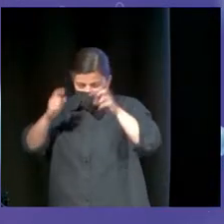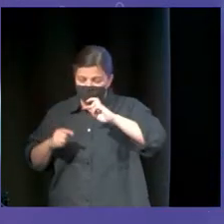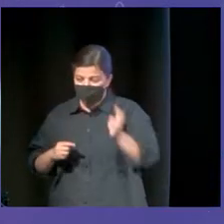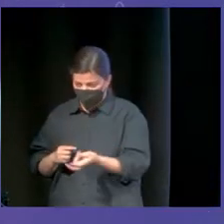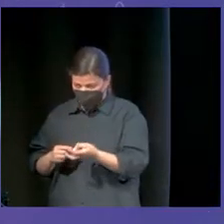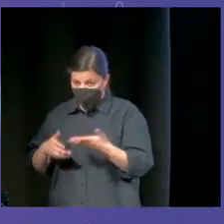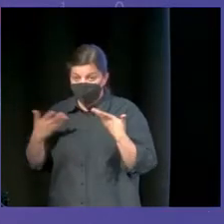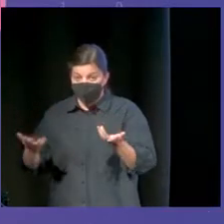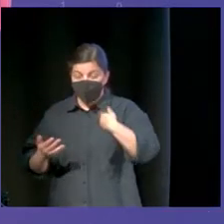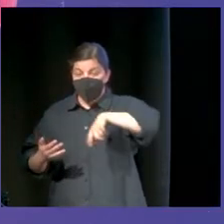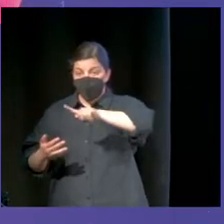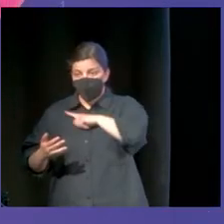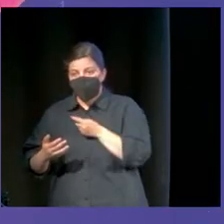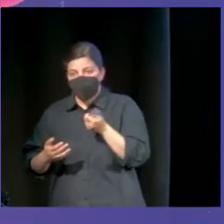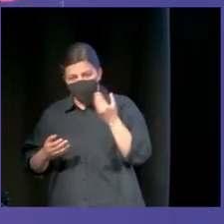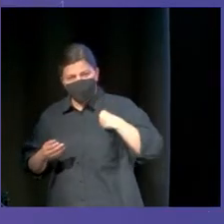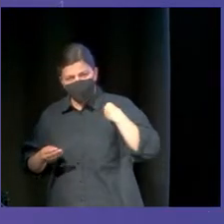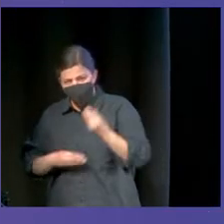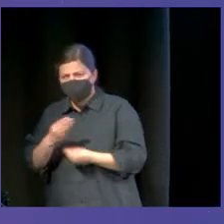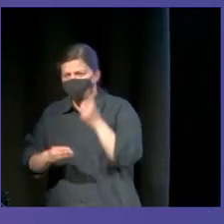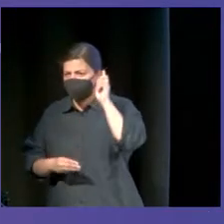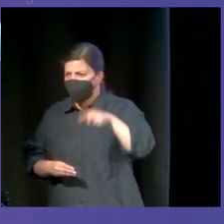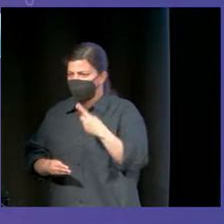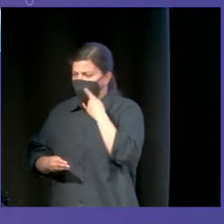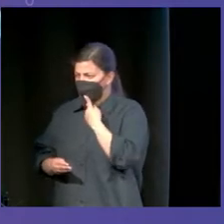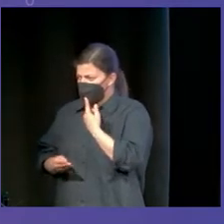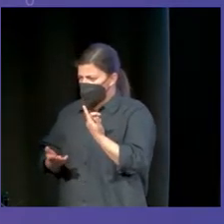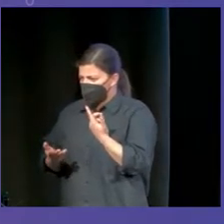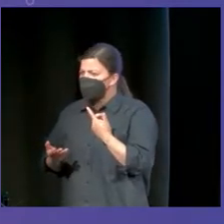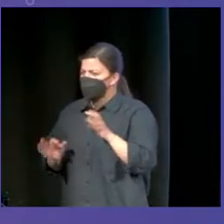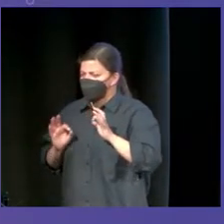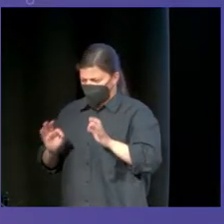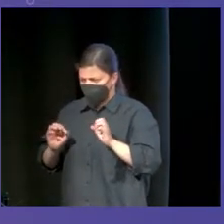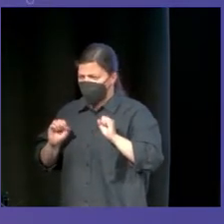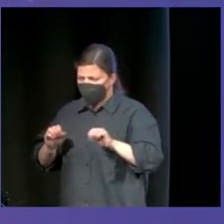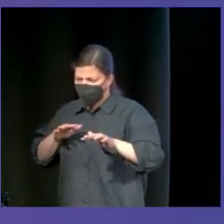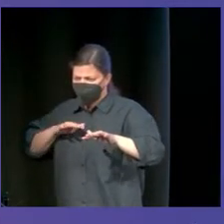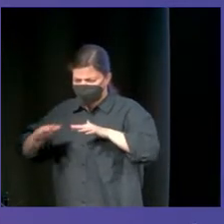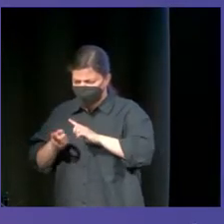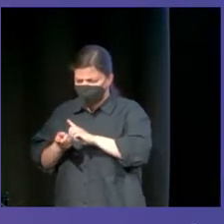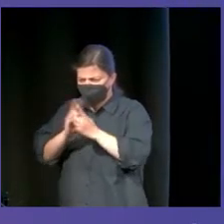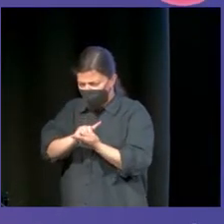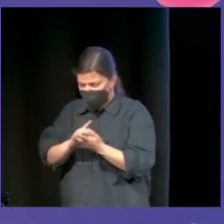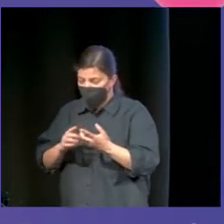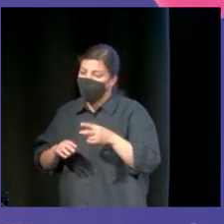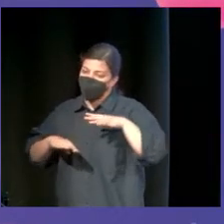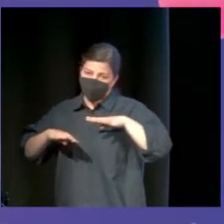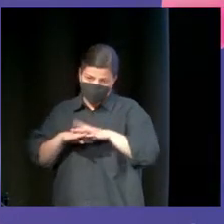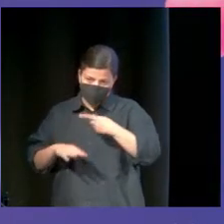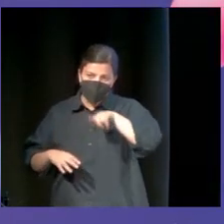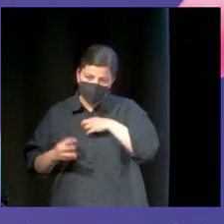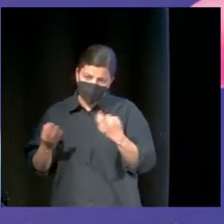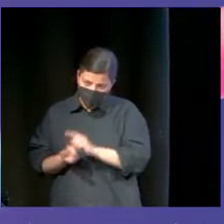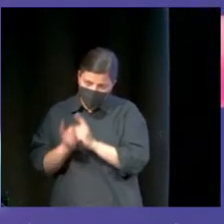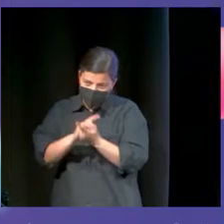nosotros hicimos un poco lo mismo dijimos ostras esto va a ser una revolución nuestras redes se tienen que transformar